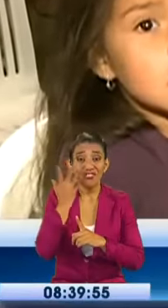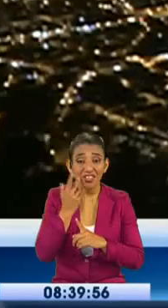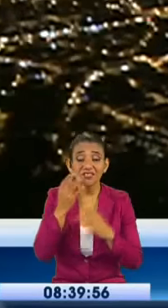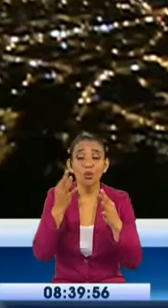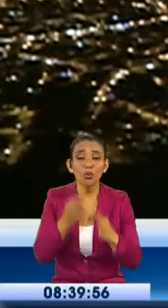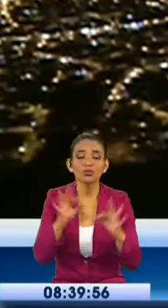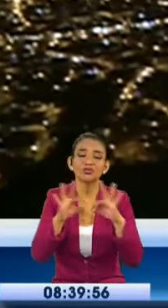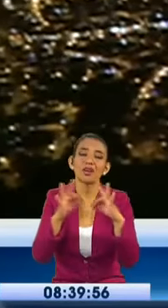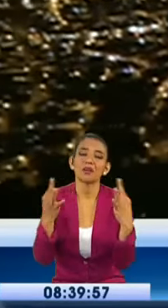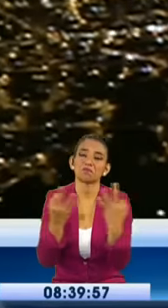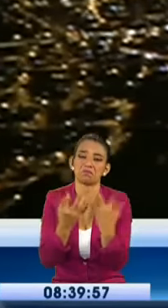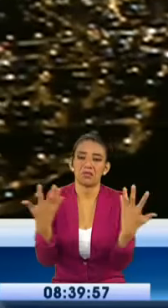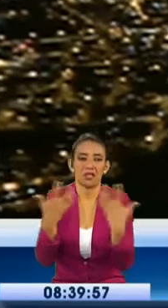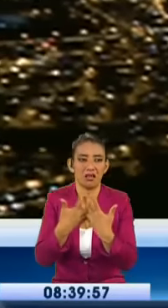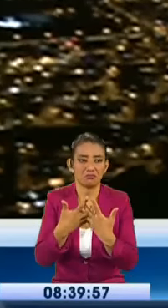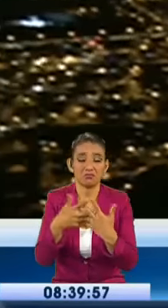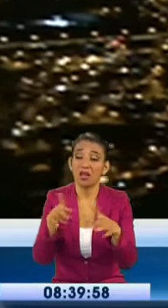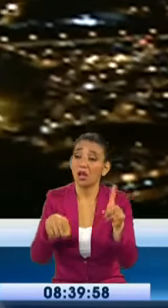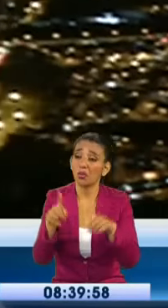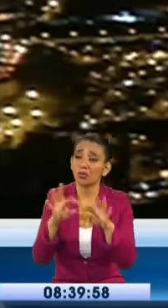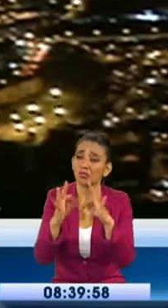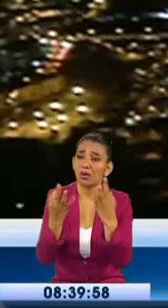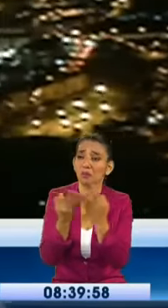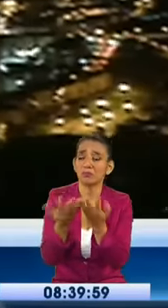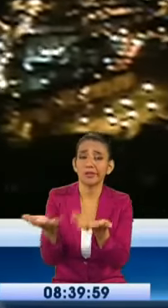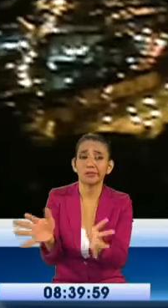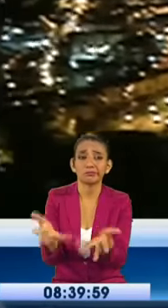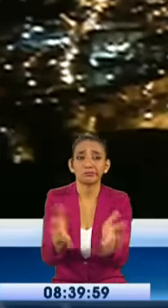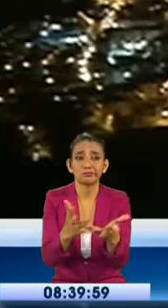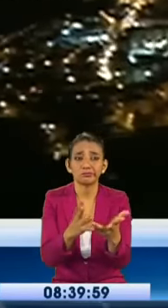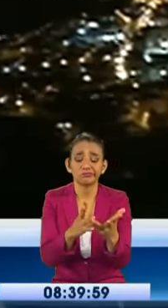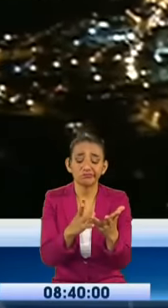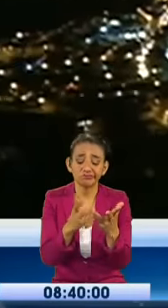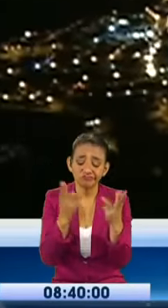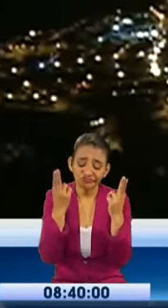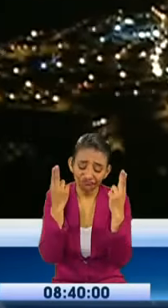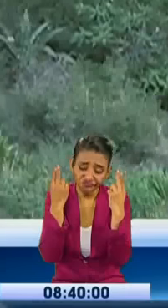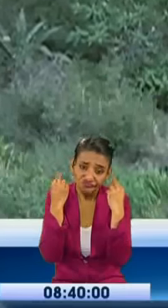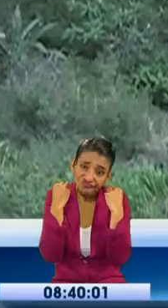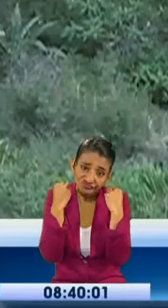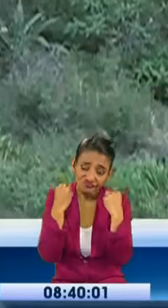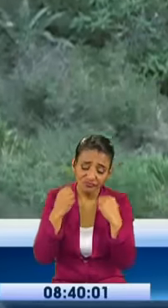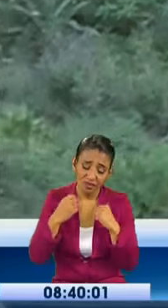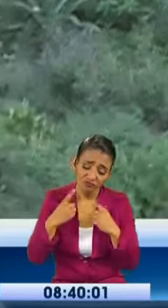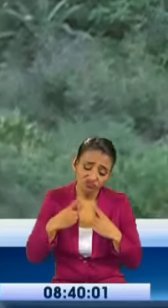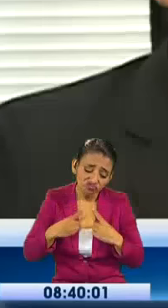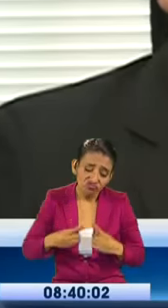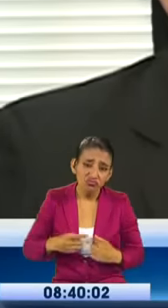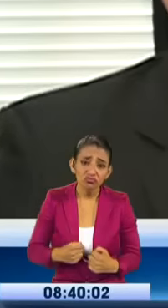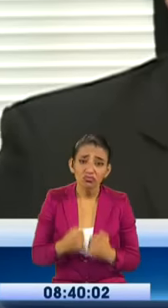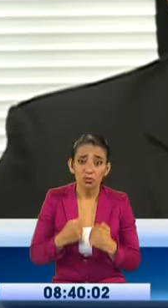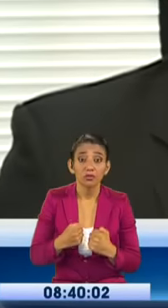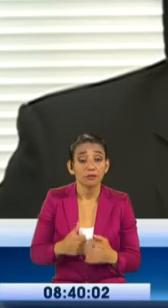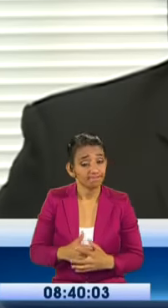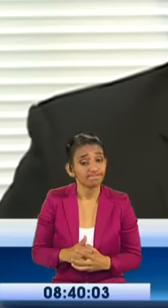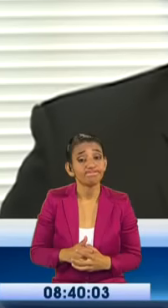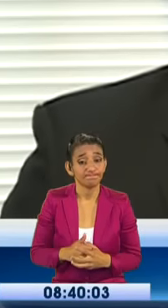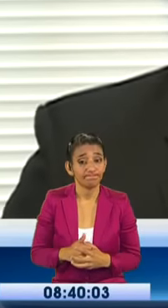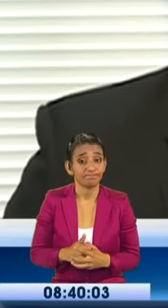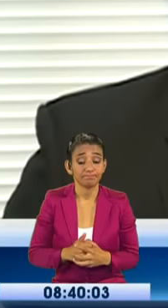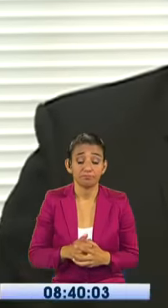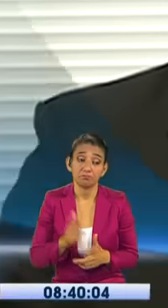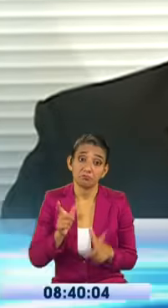de este principal fundamento de la sociedad muchas veces es el principal motivo que lleva a las personas a deprimirse. Las personas que tienen